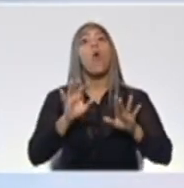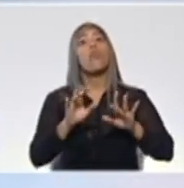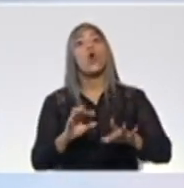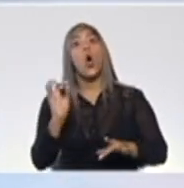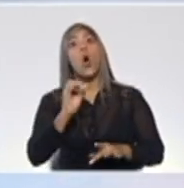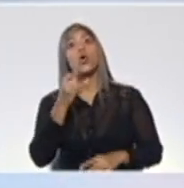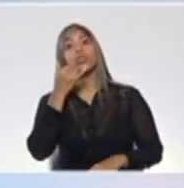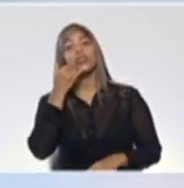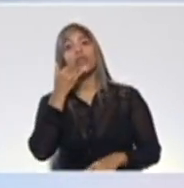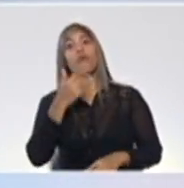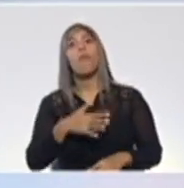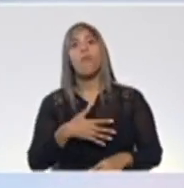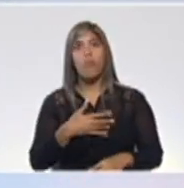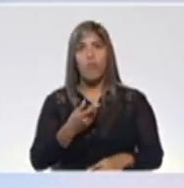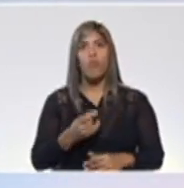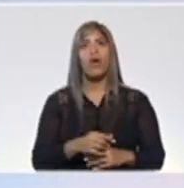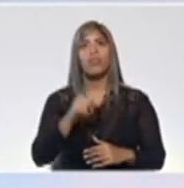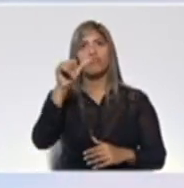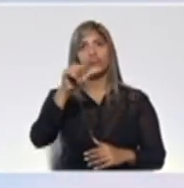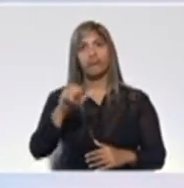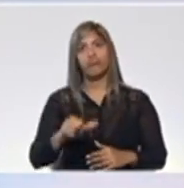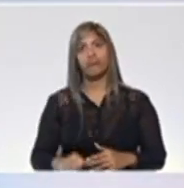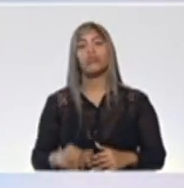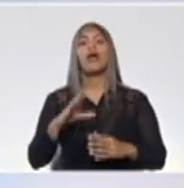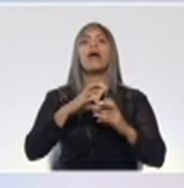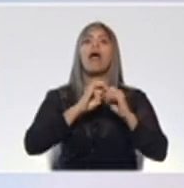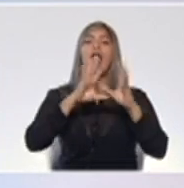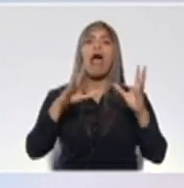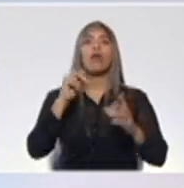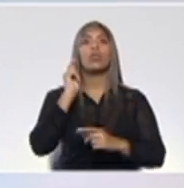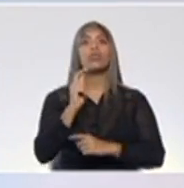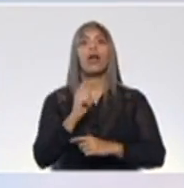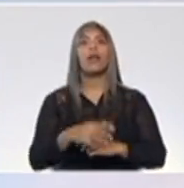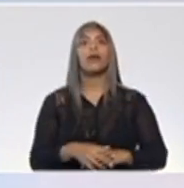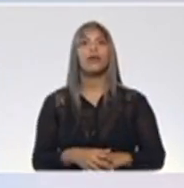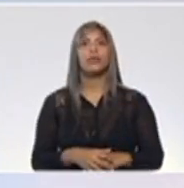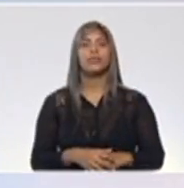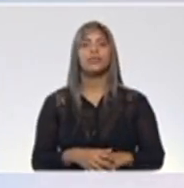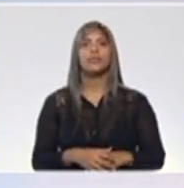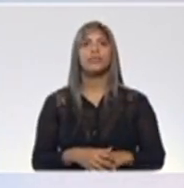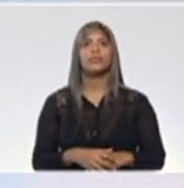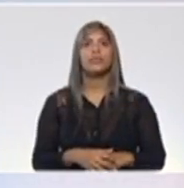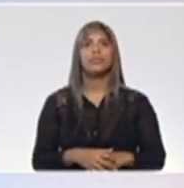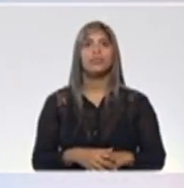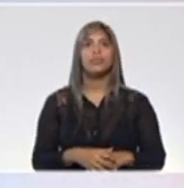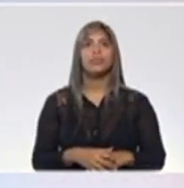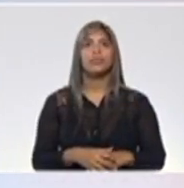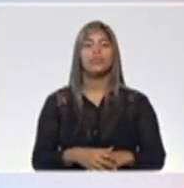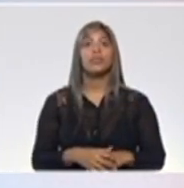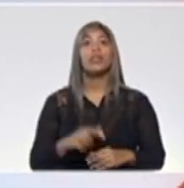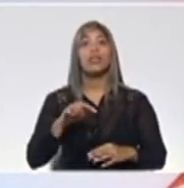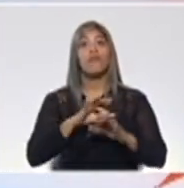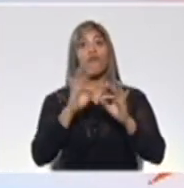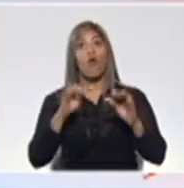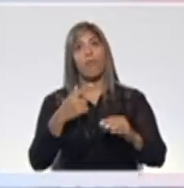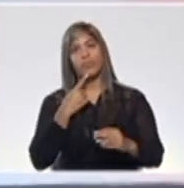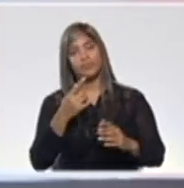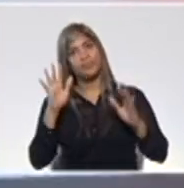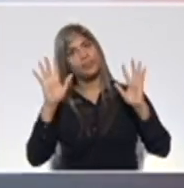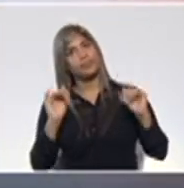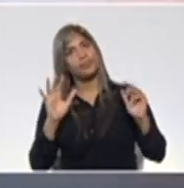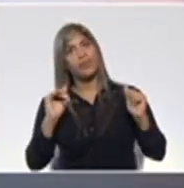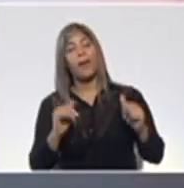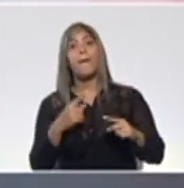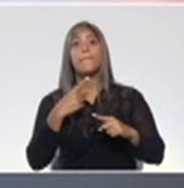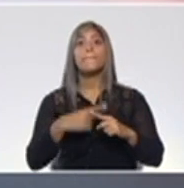computadora o por teléfono móvil, para cumplir con todas esas maravillosas experiencias. De esta forma, nosotros nos despedimos, pero